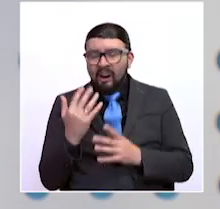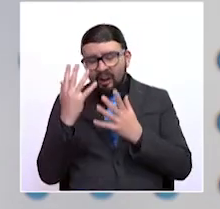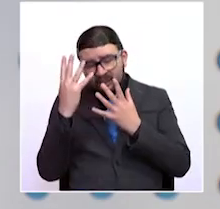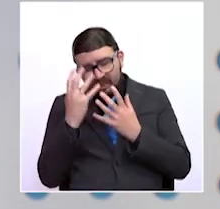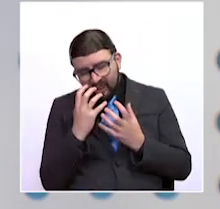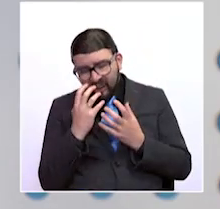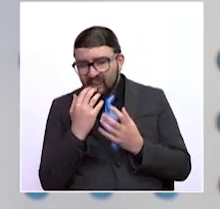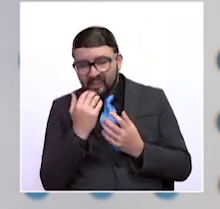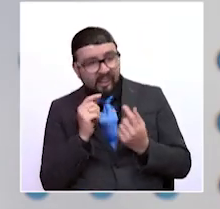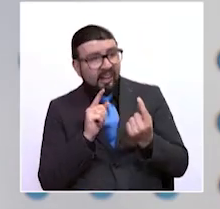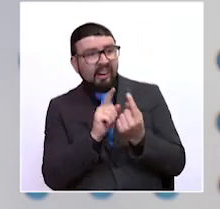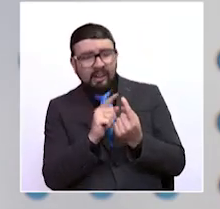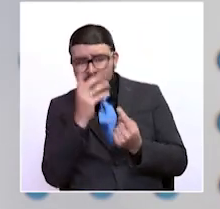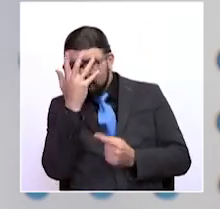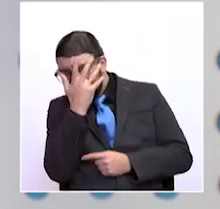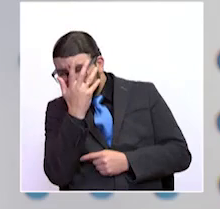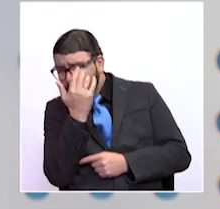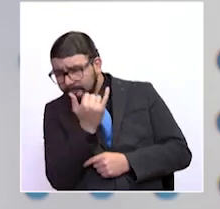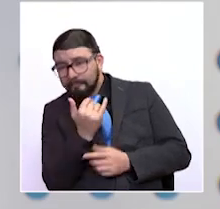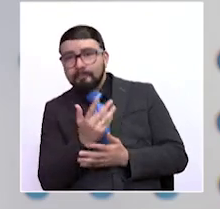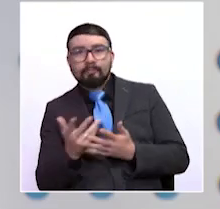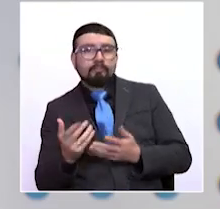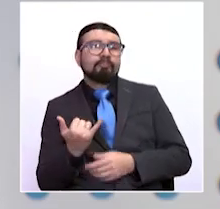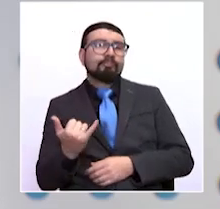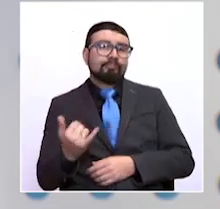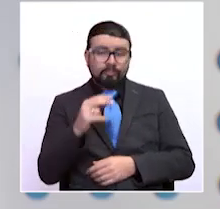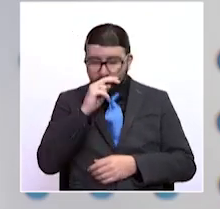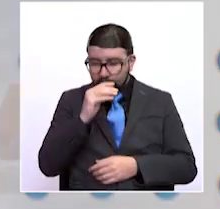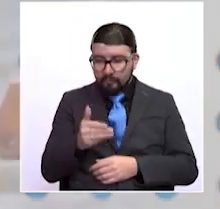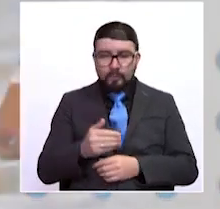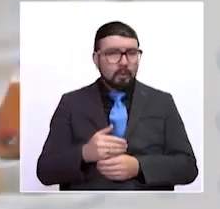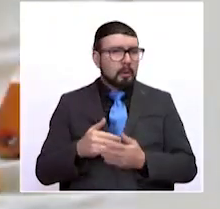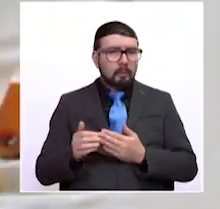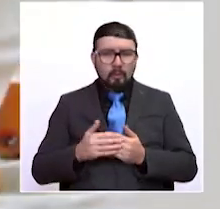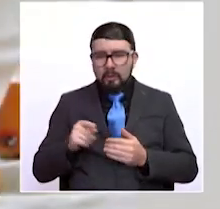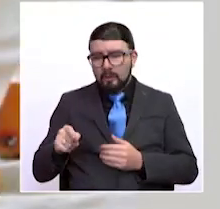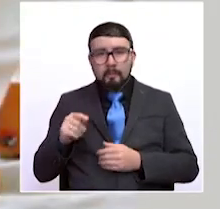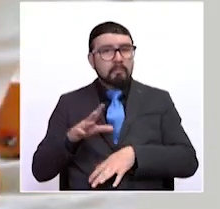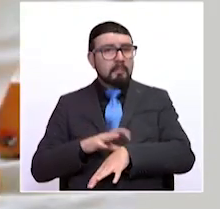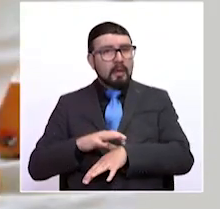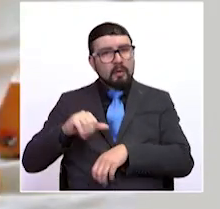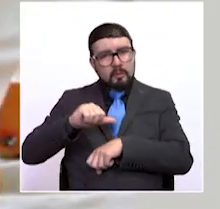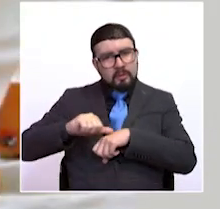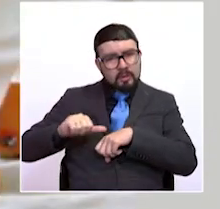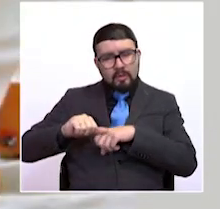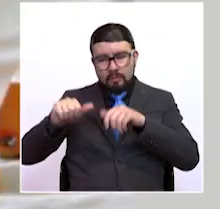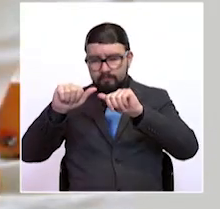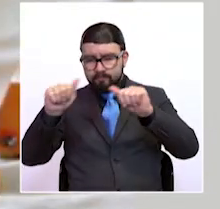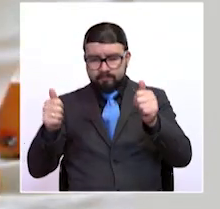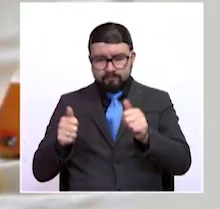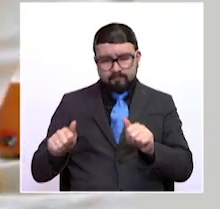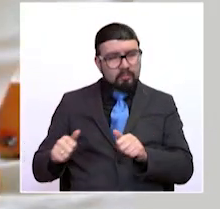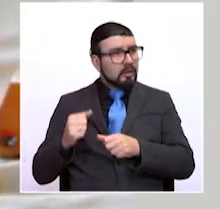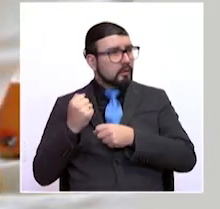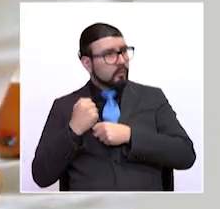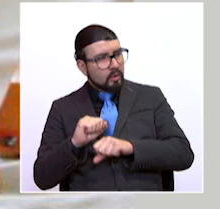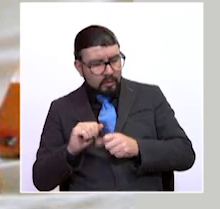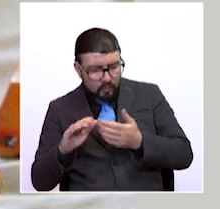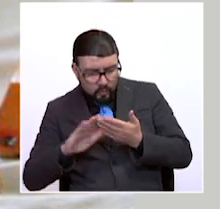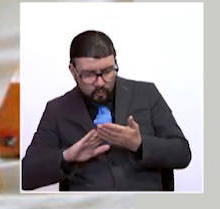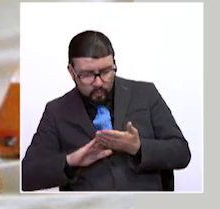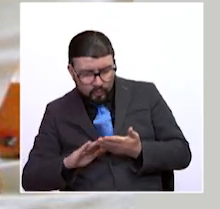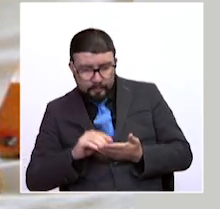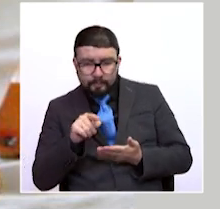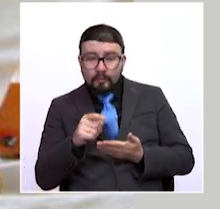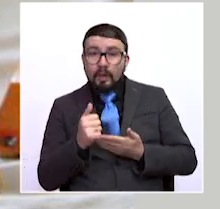sociedad, te puede pasar un evento de esto. Independientemente de que el cirujano plástico trate de hacer lo humanamente posible por llevar al